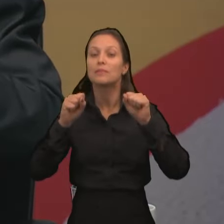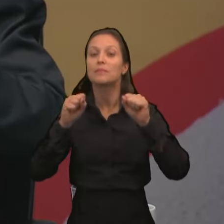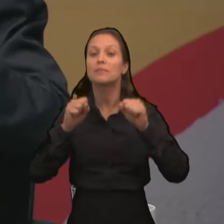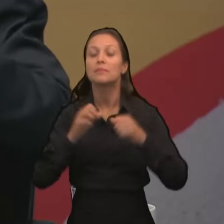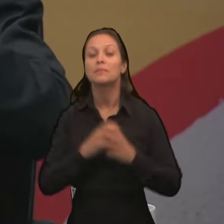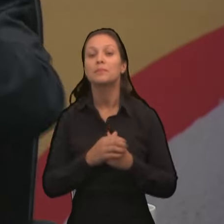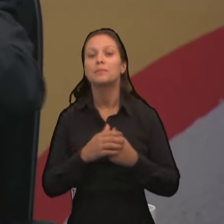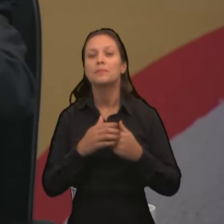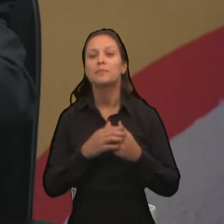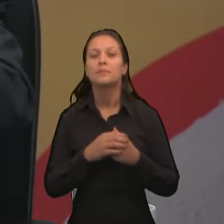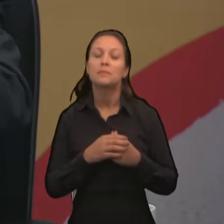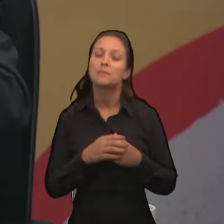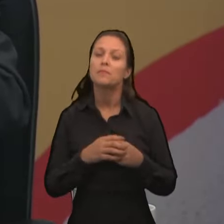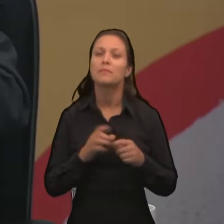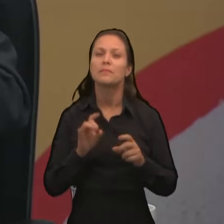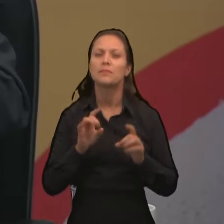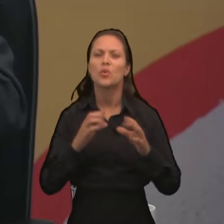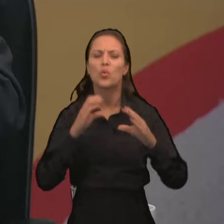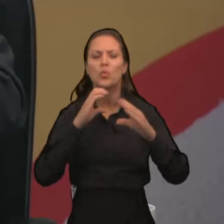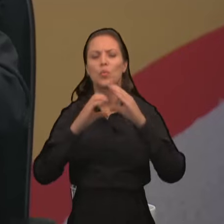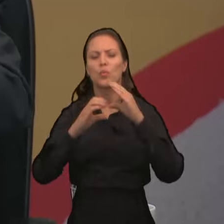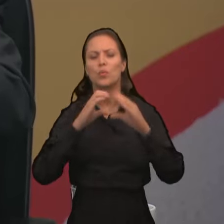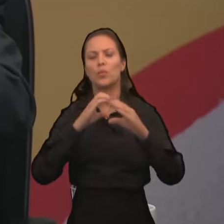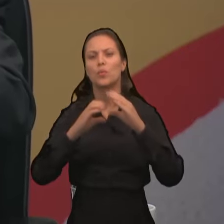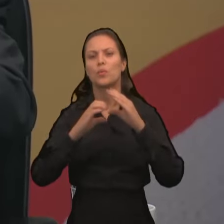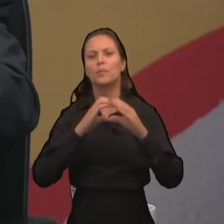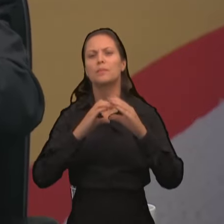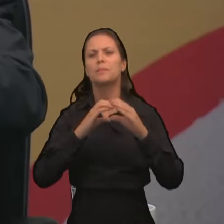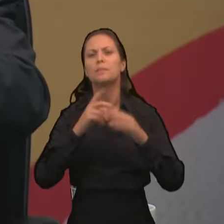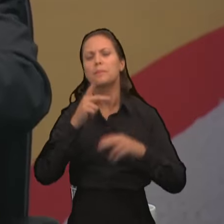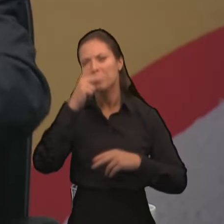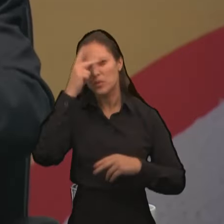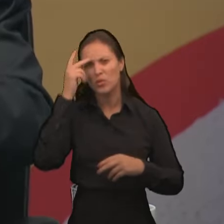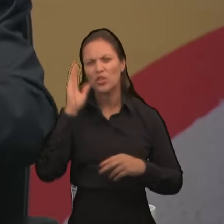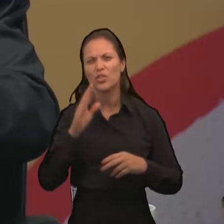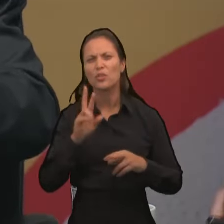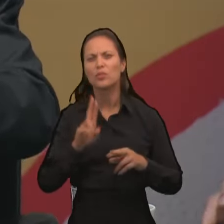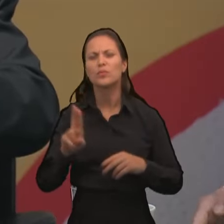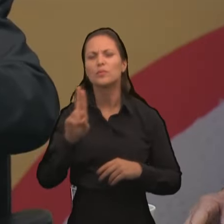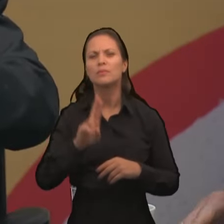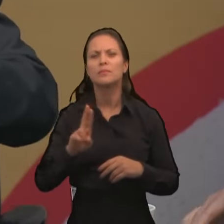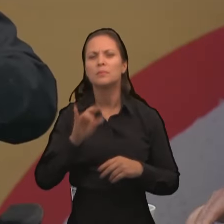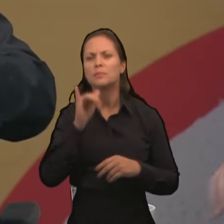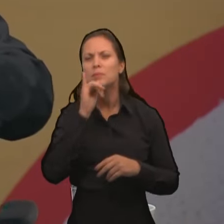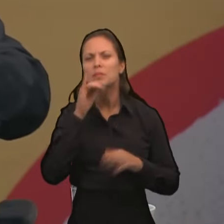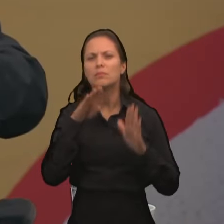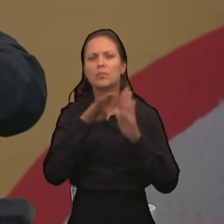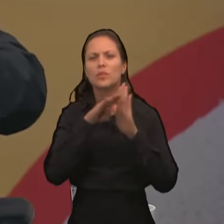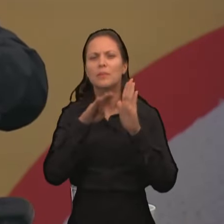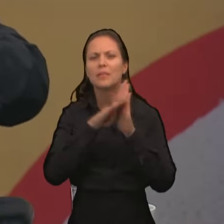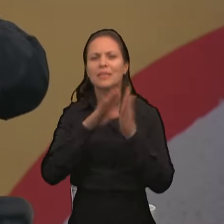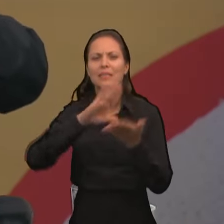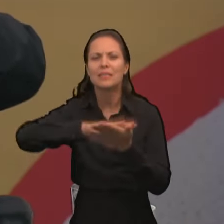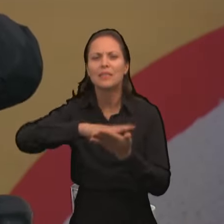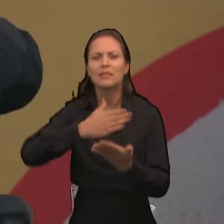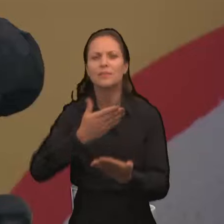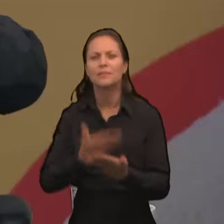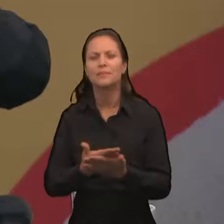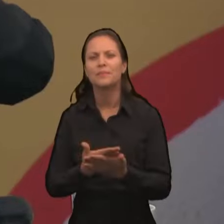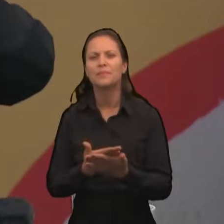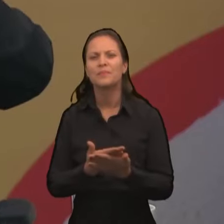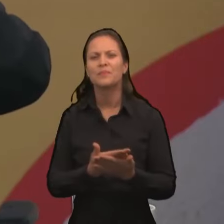lenguaje, a la capacidad no solo de comunicación, sino que quien ya usó los programas actuales de